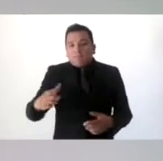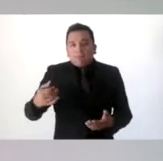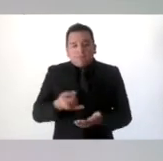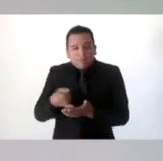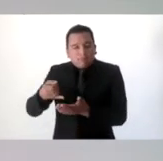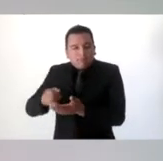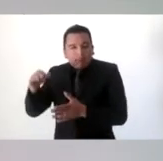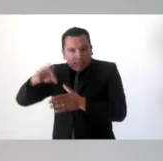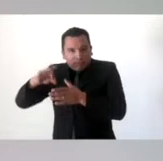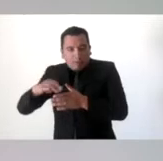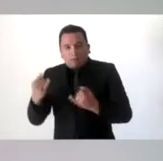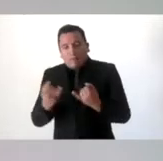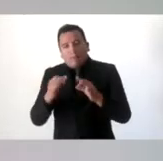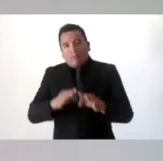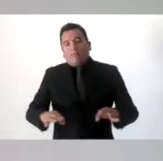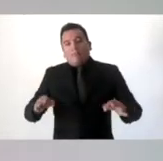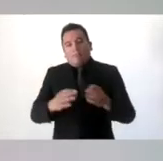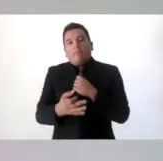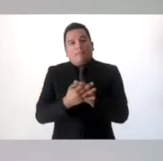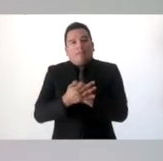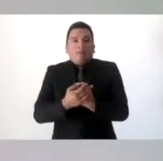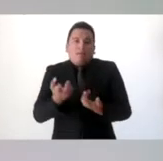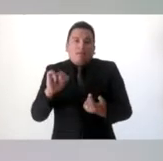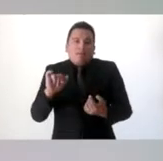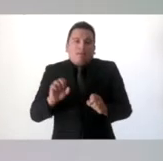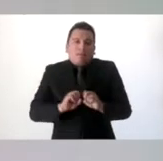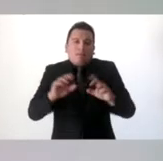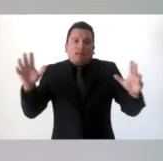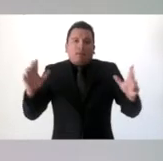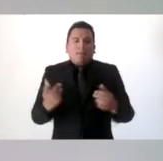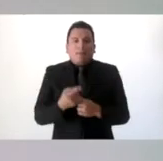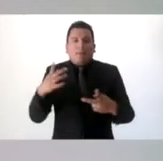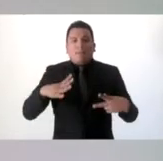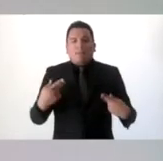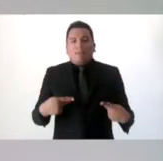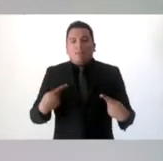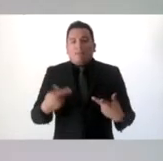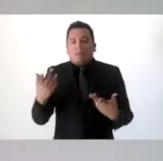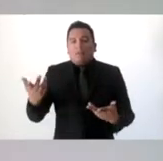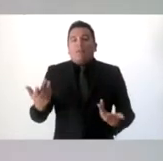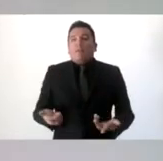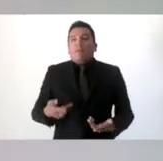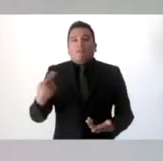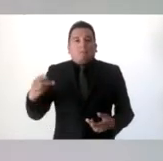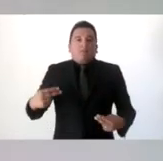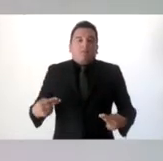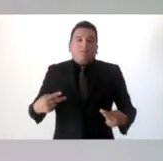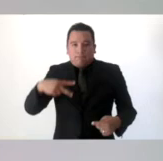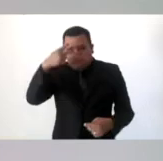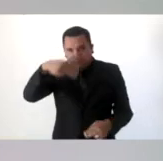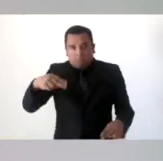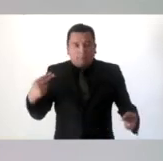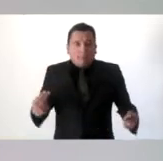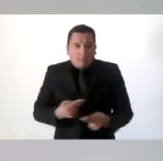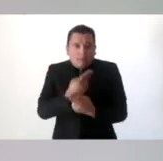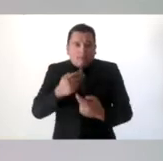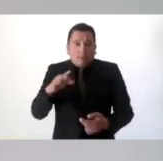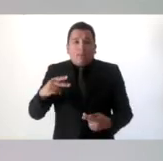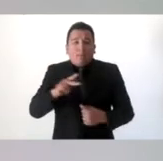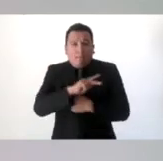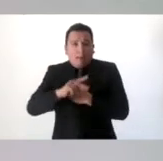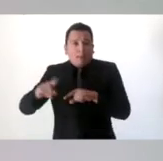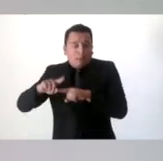decida el futuro de todos los mexicanos? Pues yo creo que sí, ¿no? Finalmente son mexicanos, tienen derecho y aunque sí estén viviendo